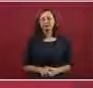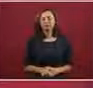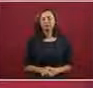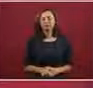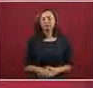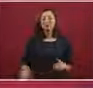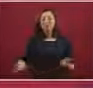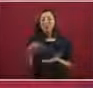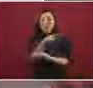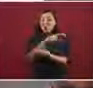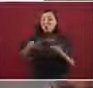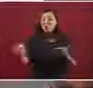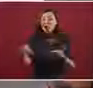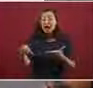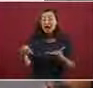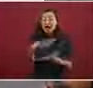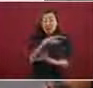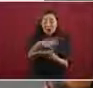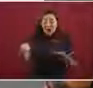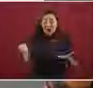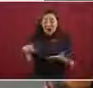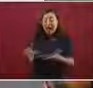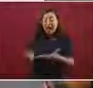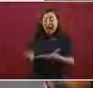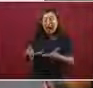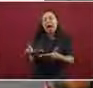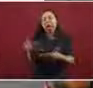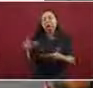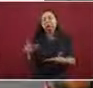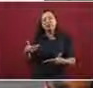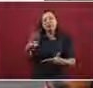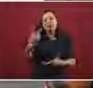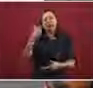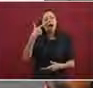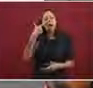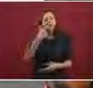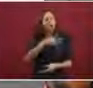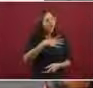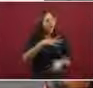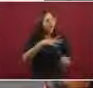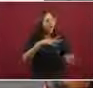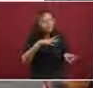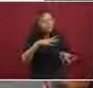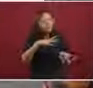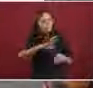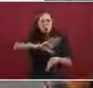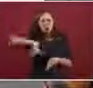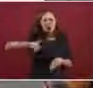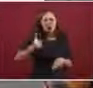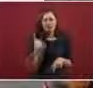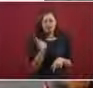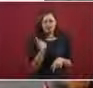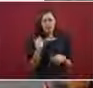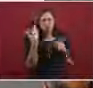antes de comprar nada, revisemos los almacenes.